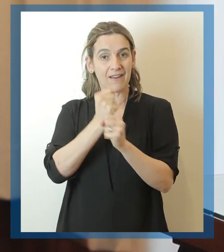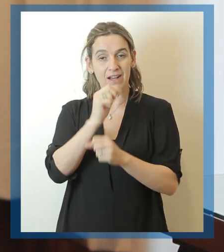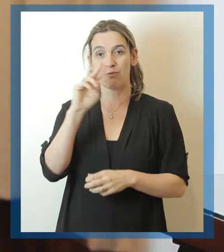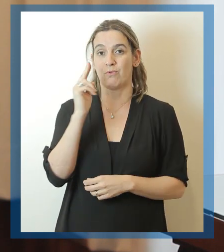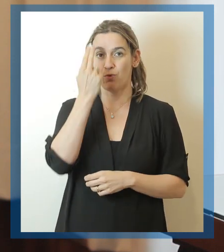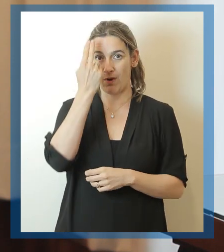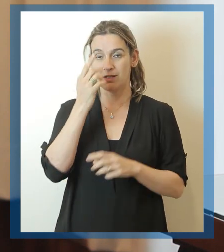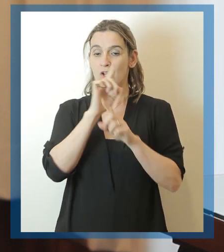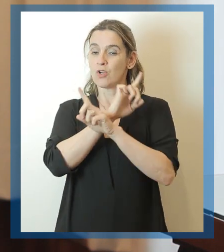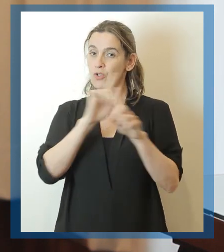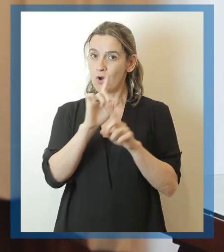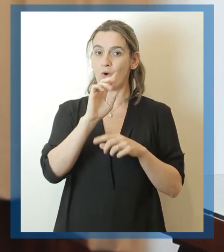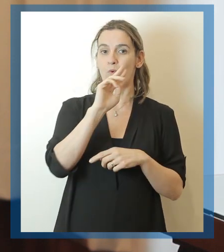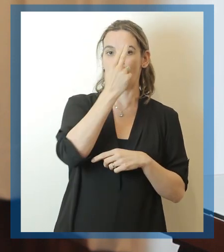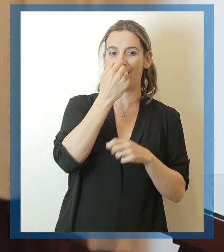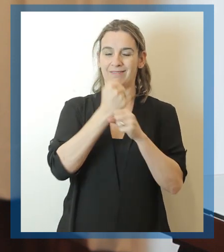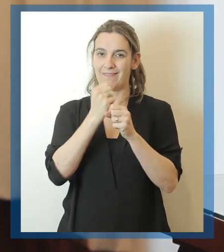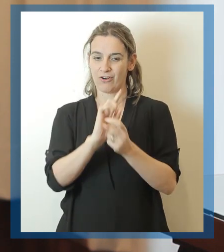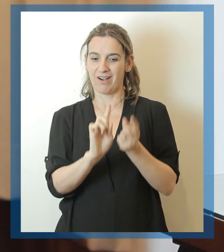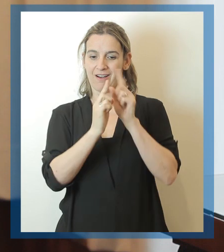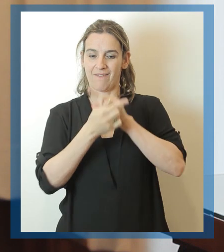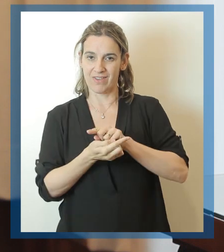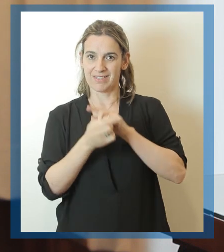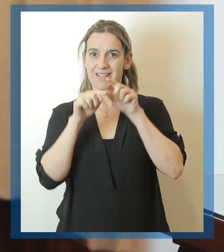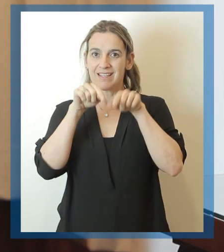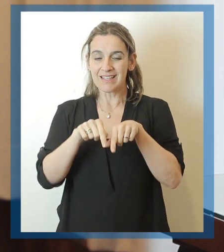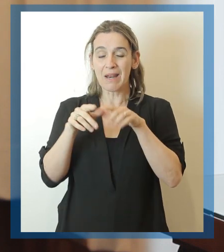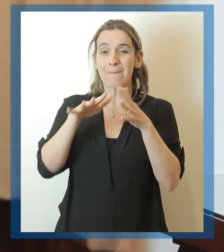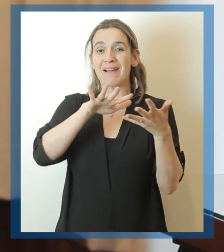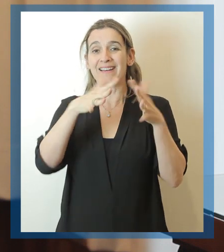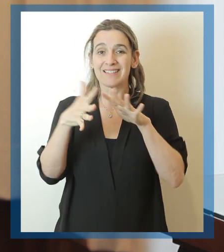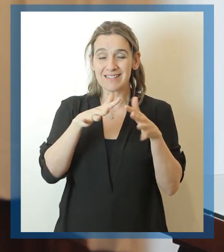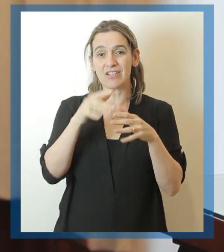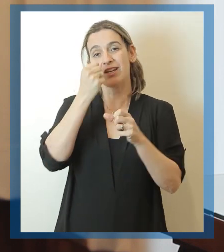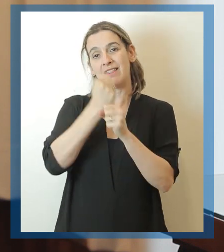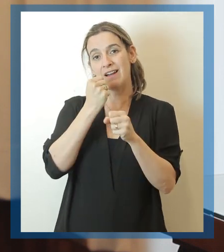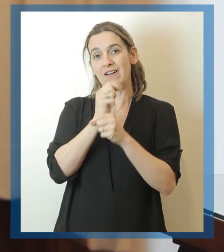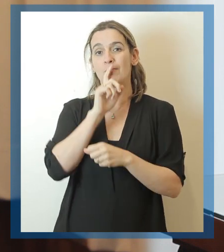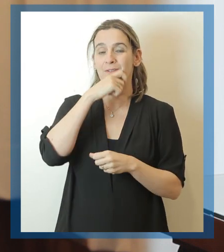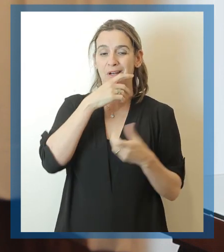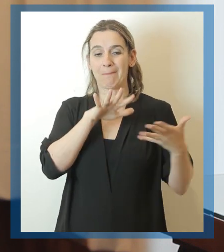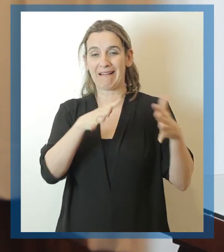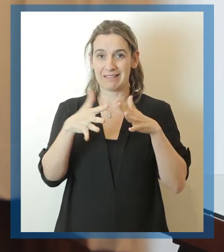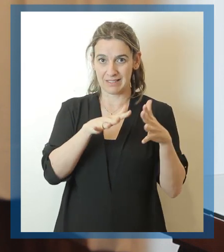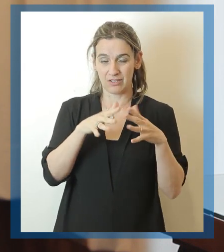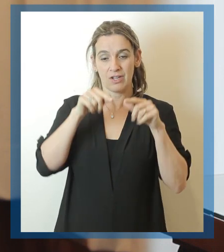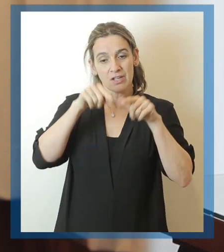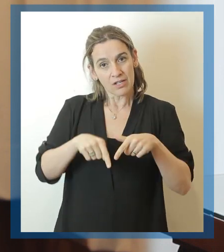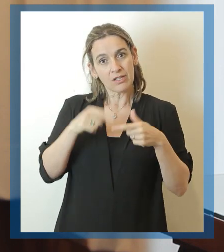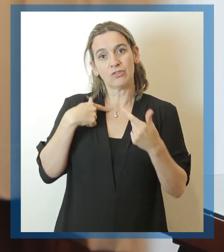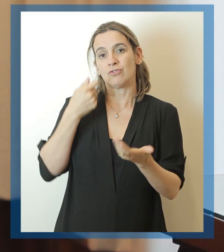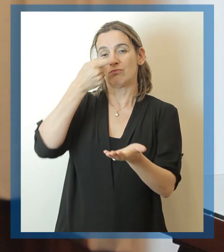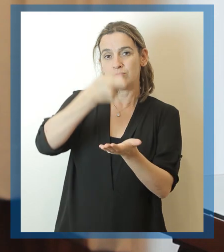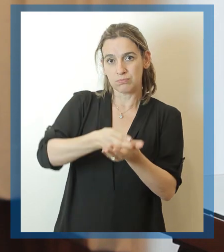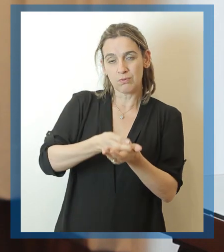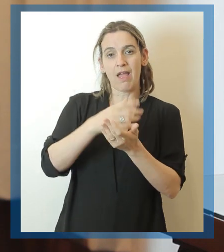era trabajo por Uruguay, no Uruguay Trabaja, que era el símil de trabajo por Montevideo. Entonces había